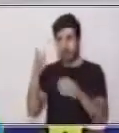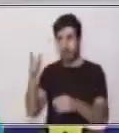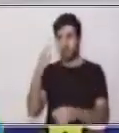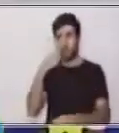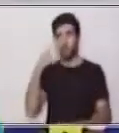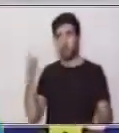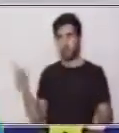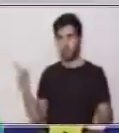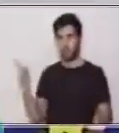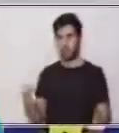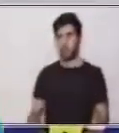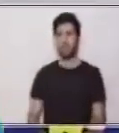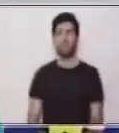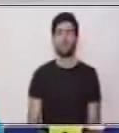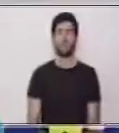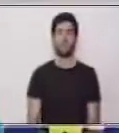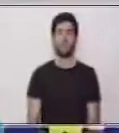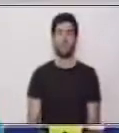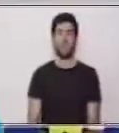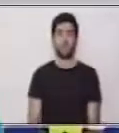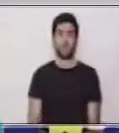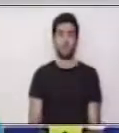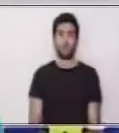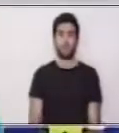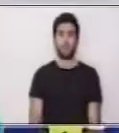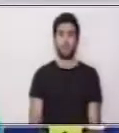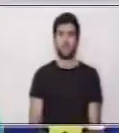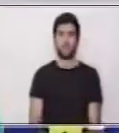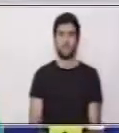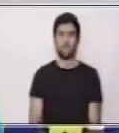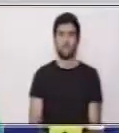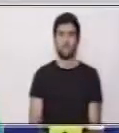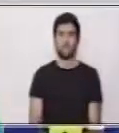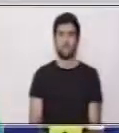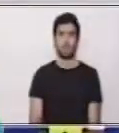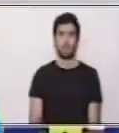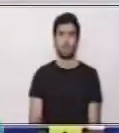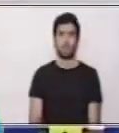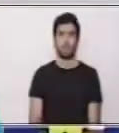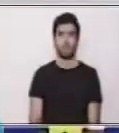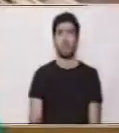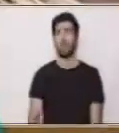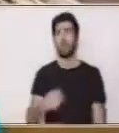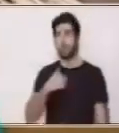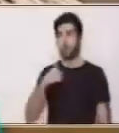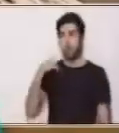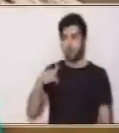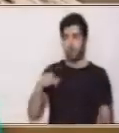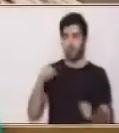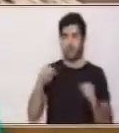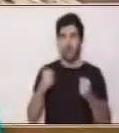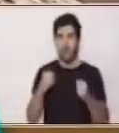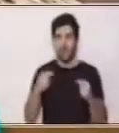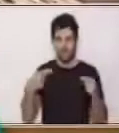mi base. Voy a hacer mis bases para poder empezar a generar